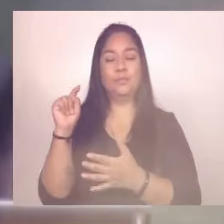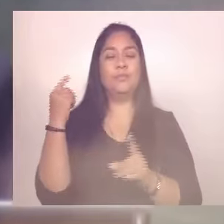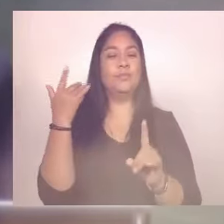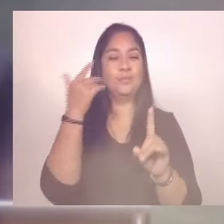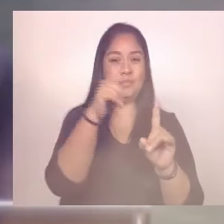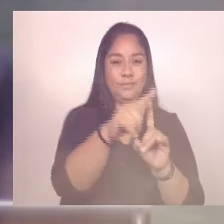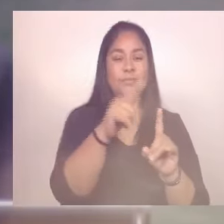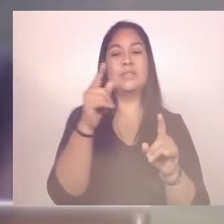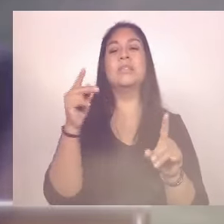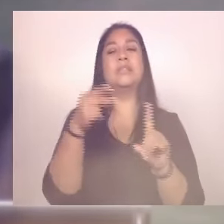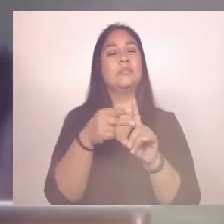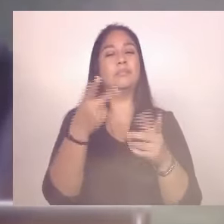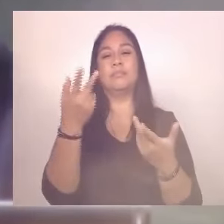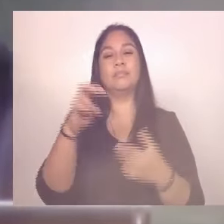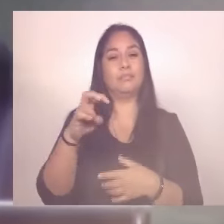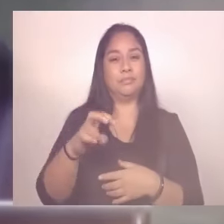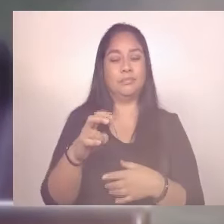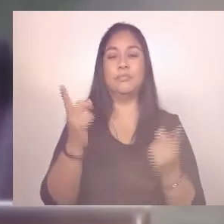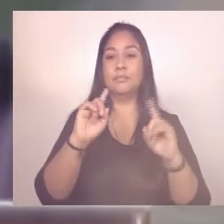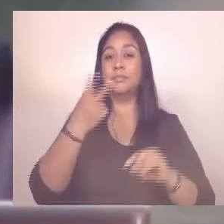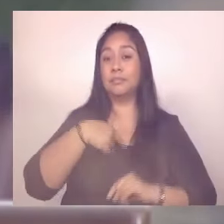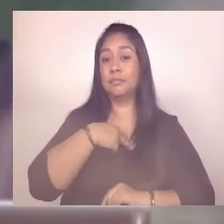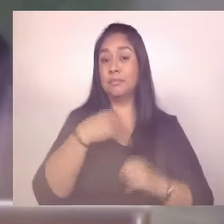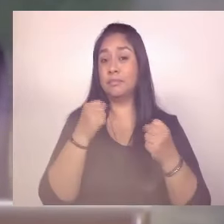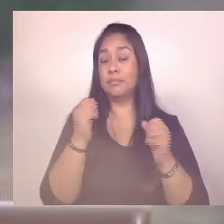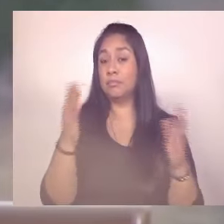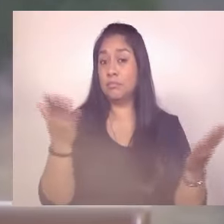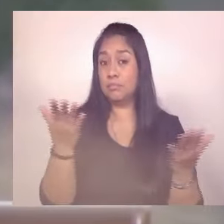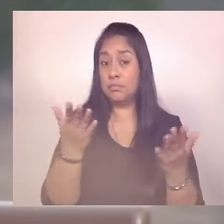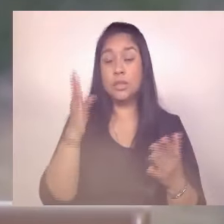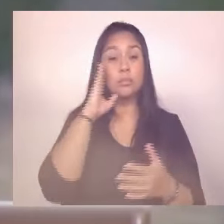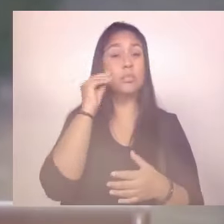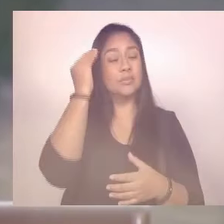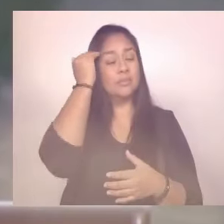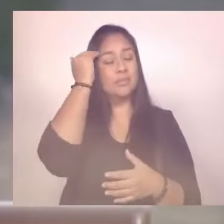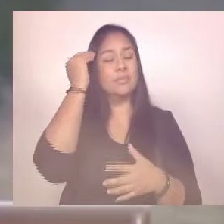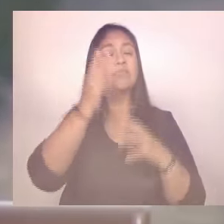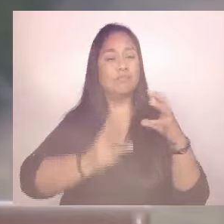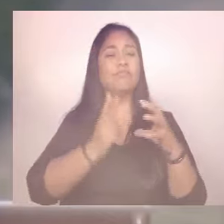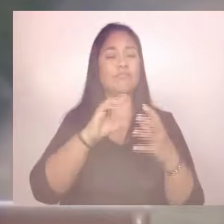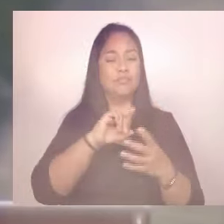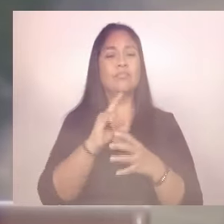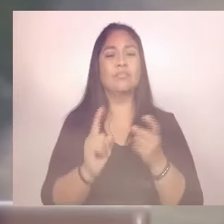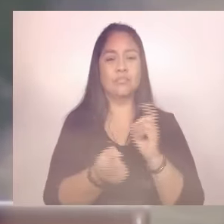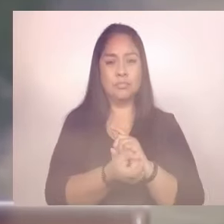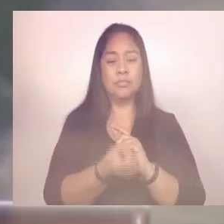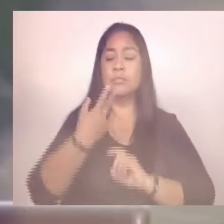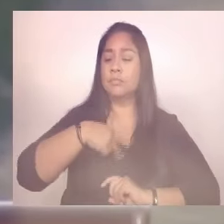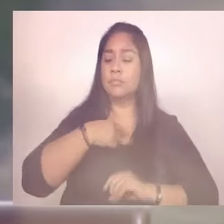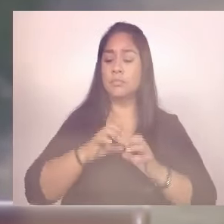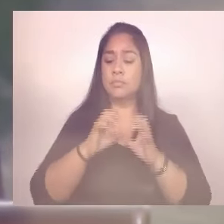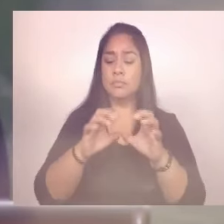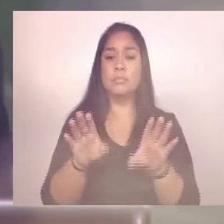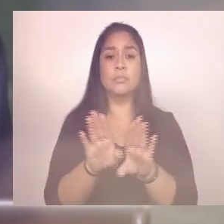lograrla donde sea requerido. Pero estamos haciéndolo porque sabemos que el mundo está cambiando. De nuestro